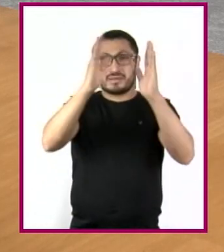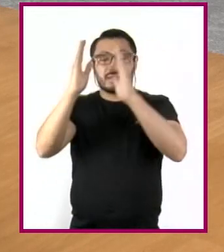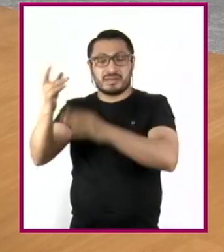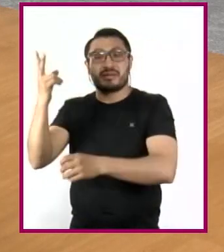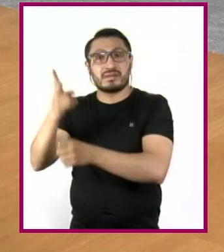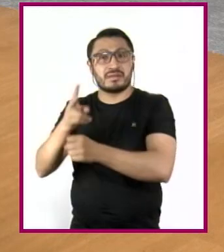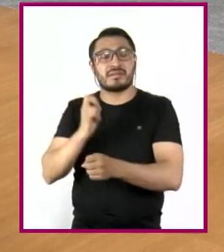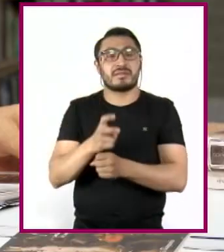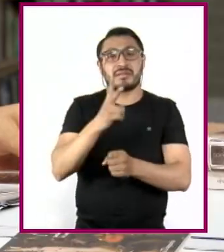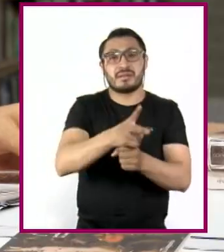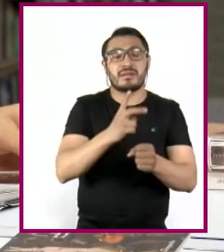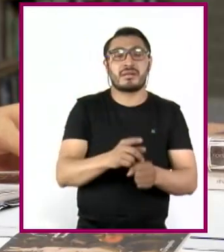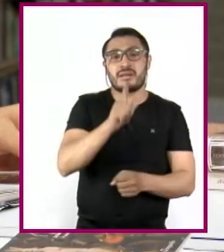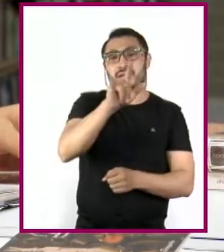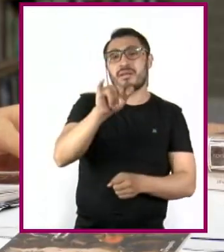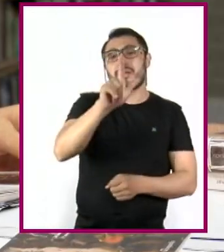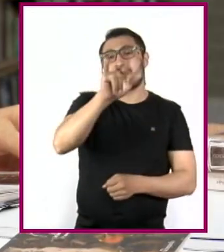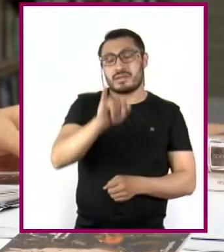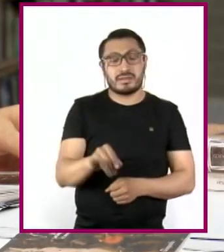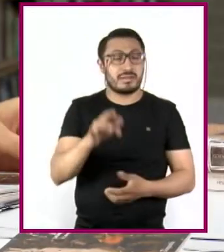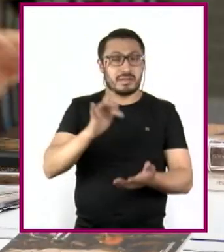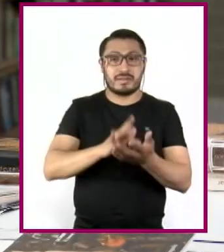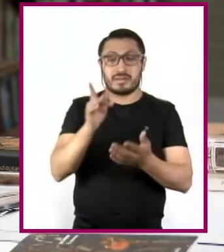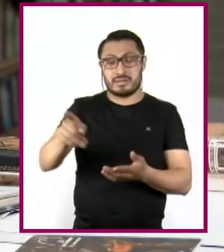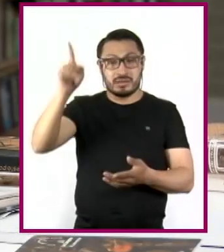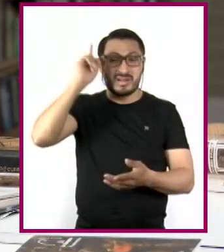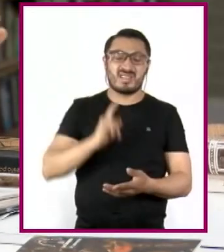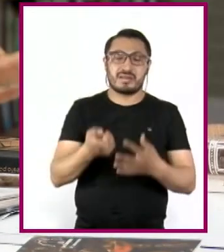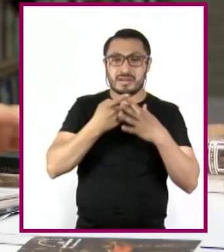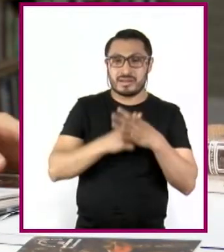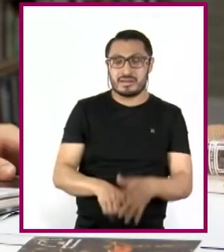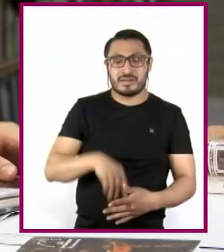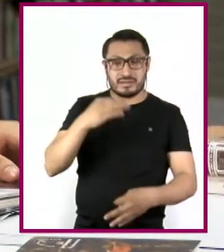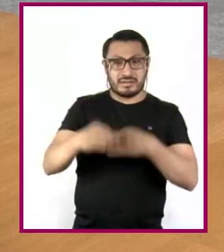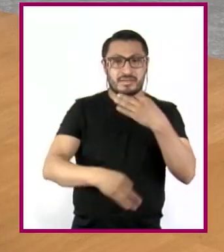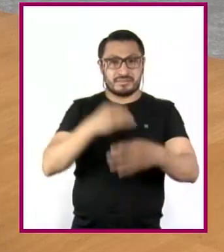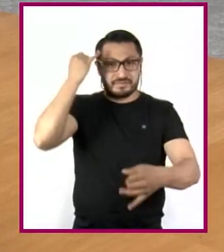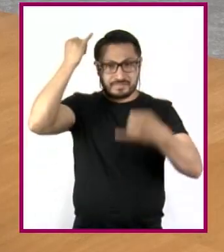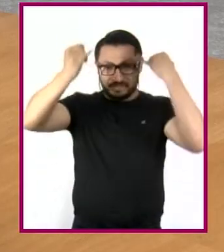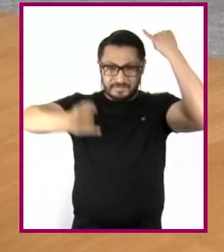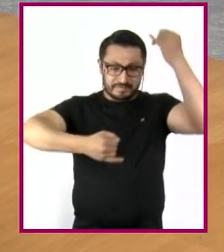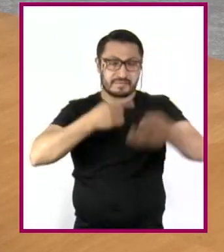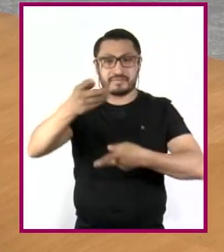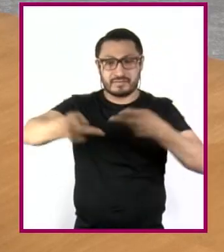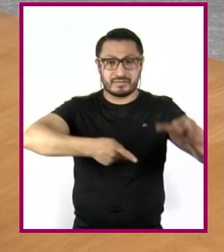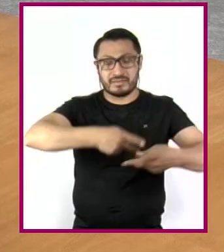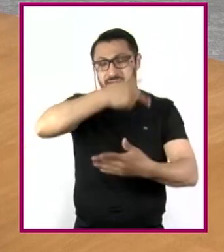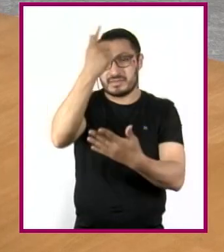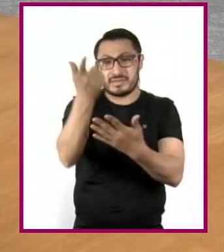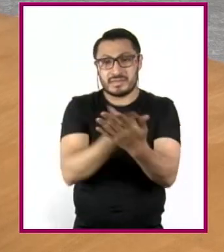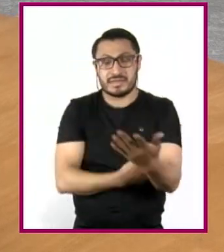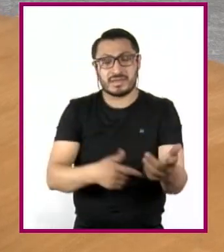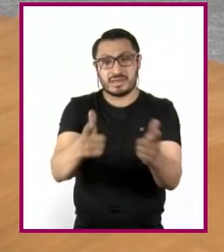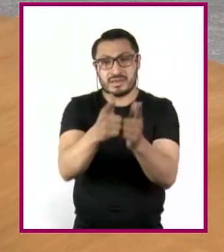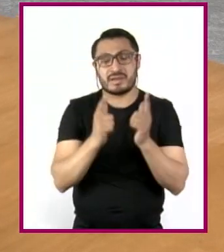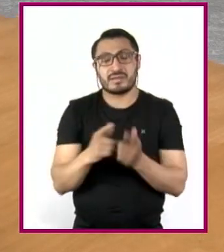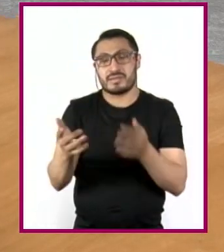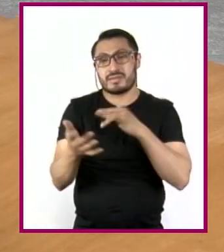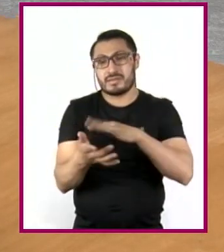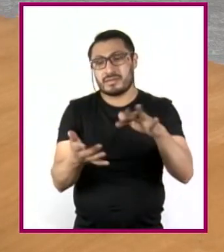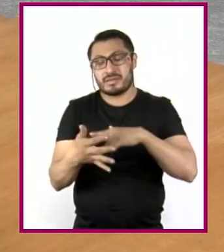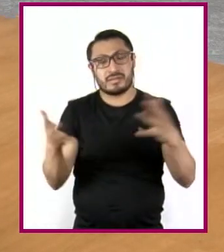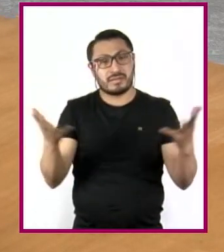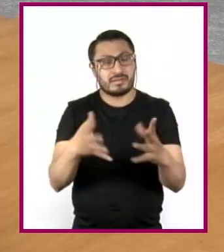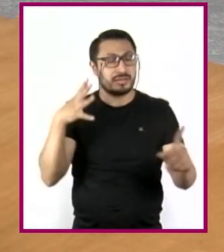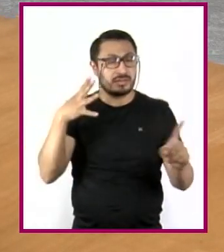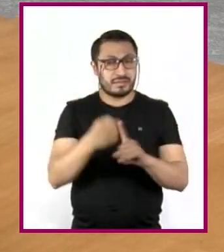invitar? A Lili. Después de todo, gracias a ella surgieron todas estas ideas. Pues ve preparando tu lista, porque ese club de lectura se va a hacer.